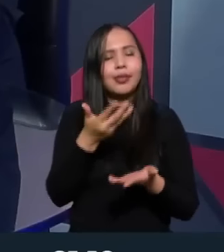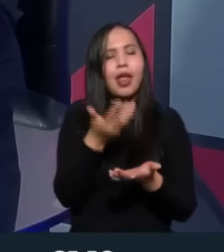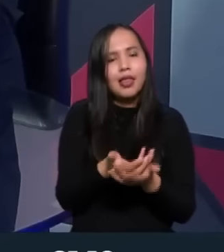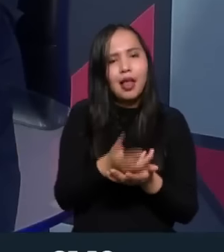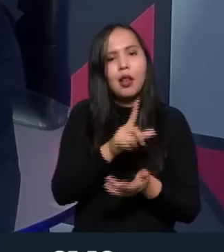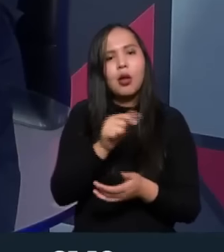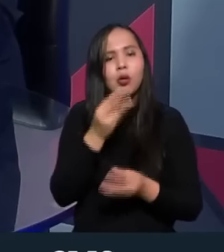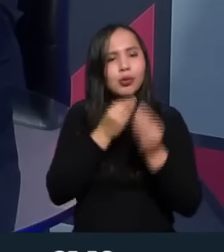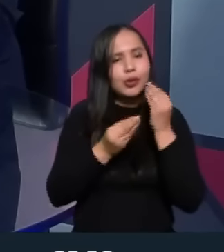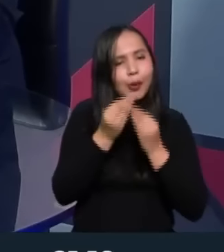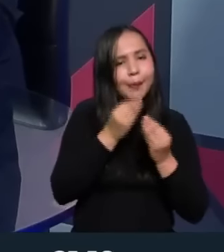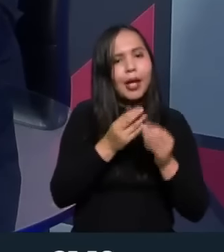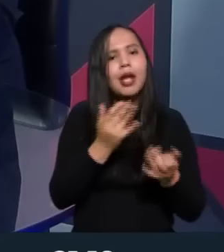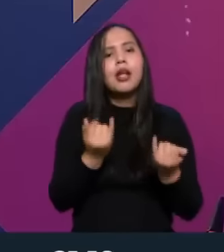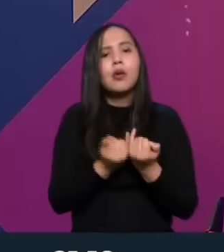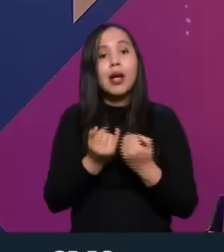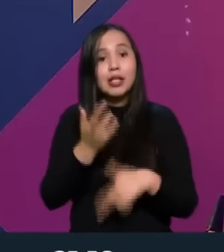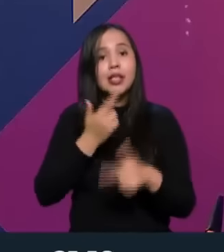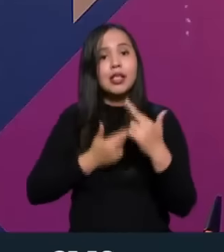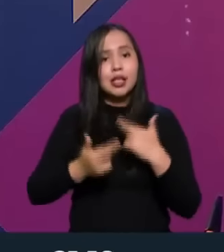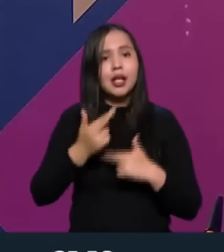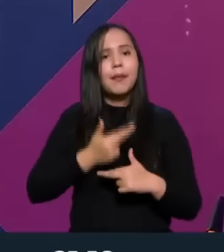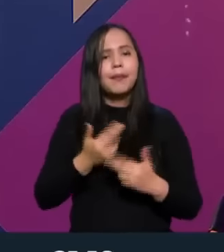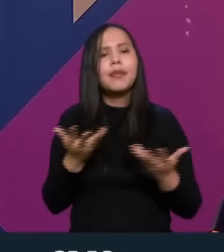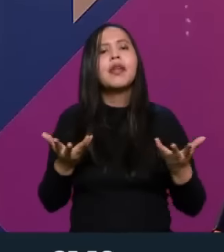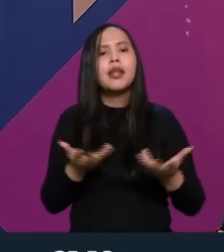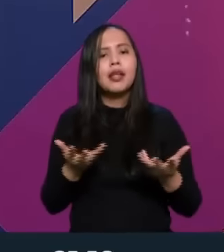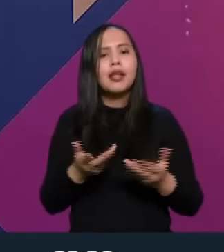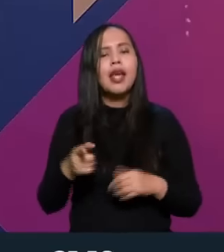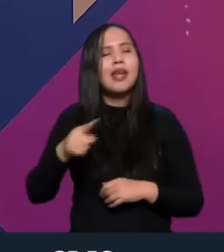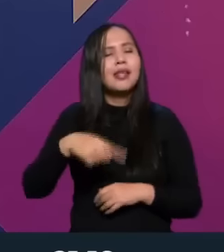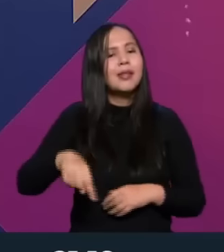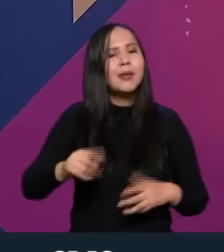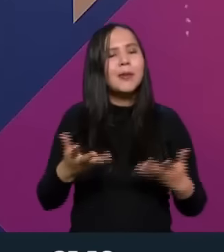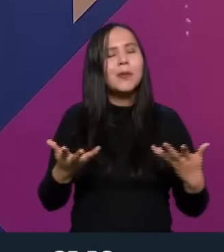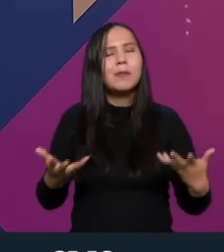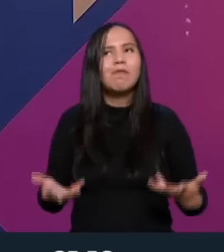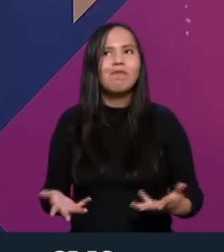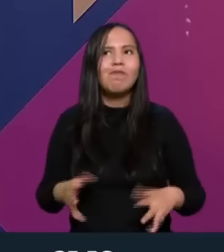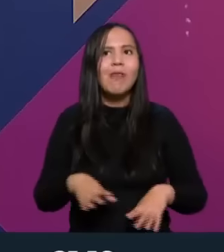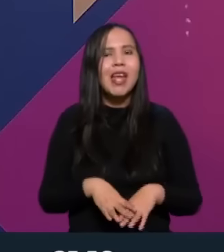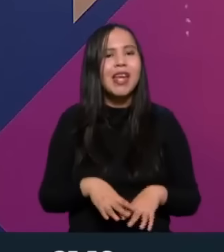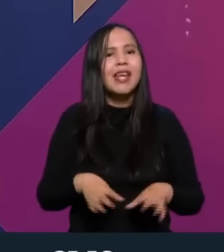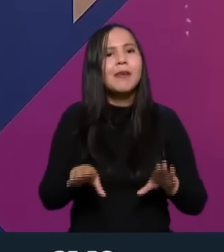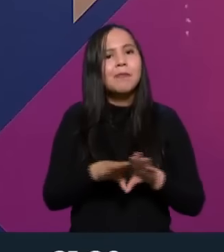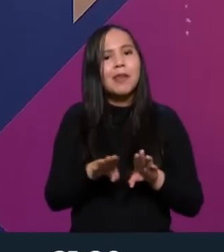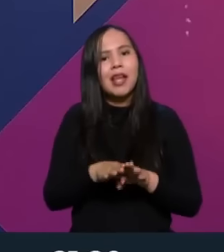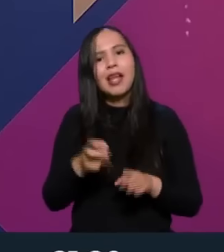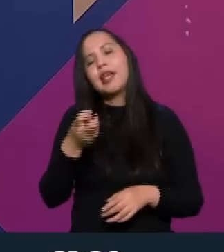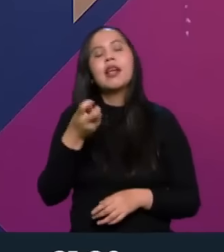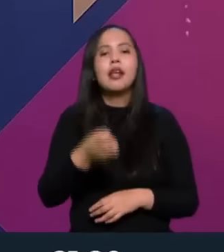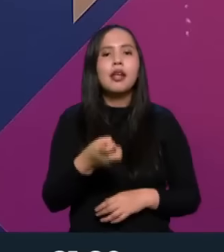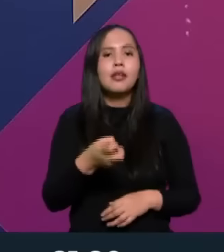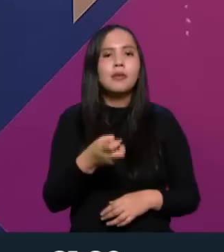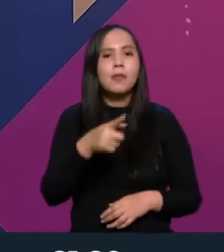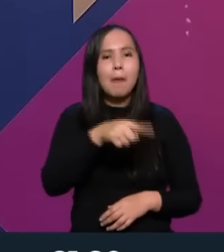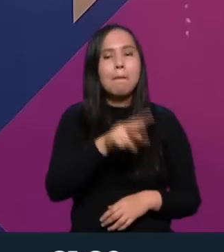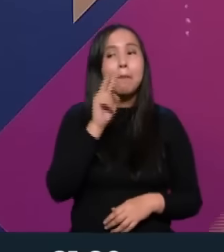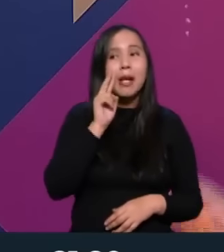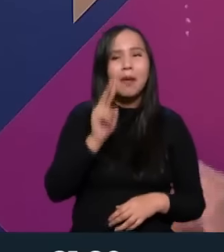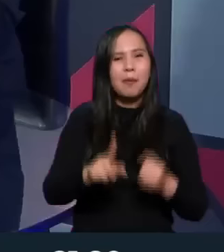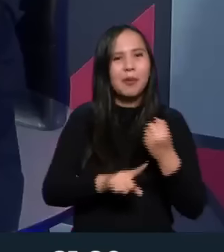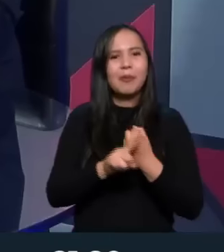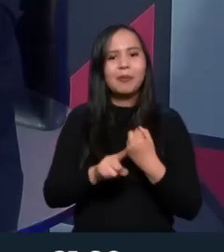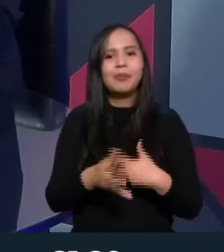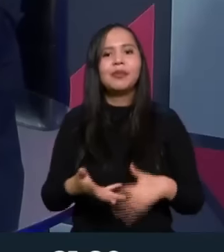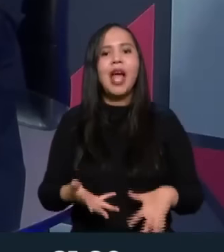fueron a comer y ya regresando, pues ganó la cordura y se conjuró, digamos, este golpe.